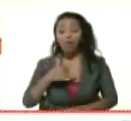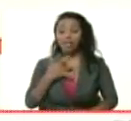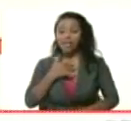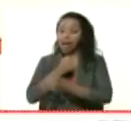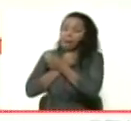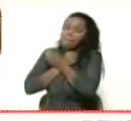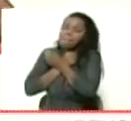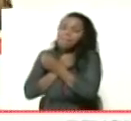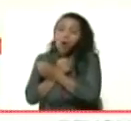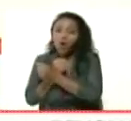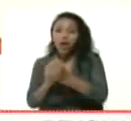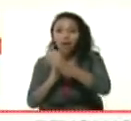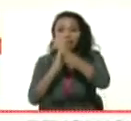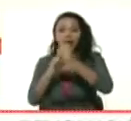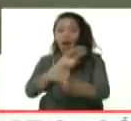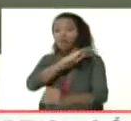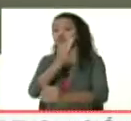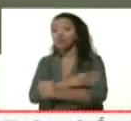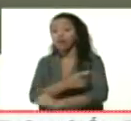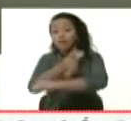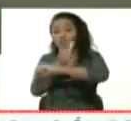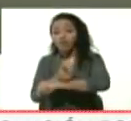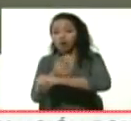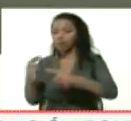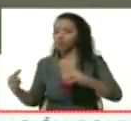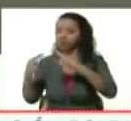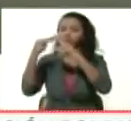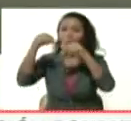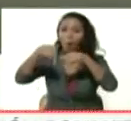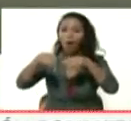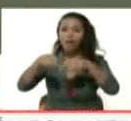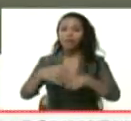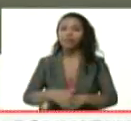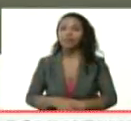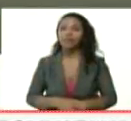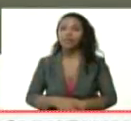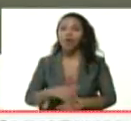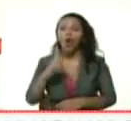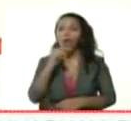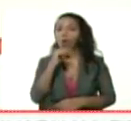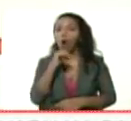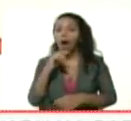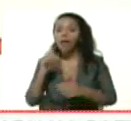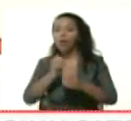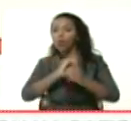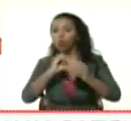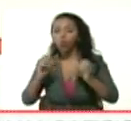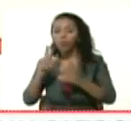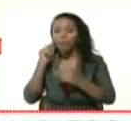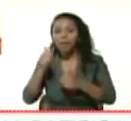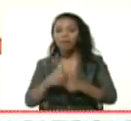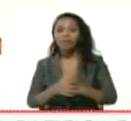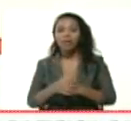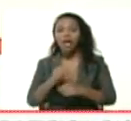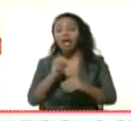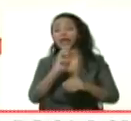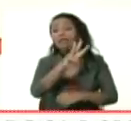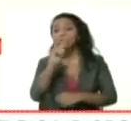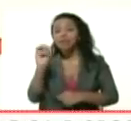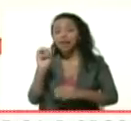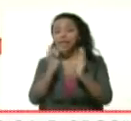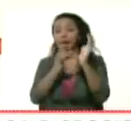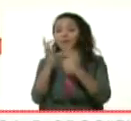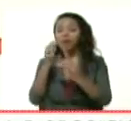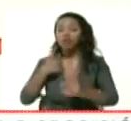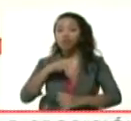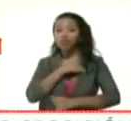un líder, y la Fuerza Armada, y se encontraron. Hoy, no, hoy estamos muy organizados. El 30 de abril, nosotros